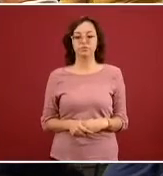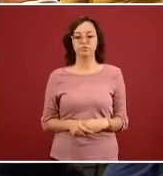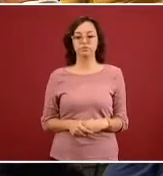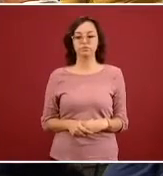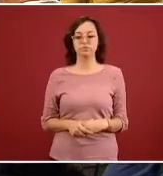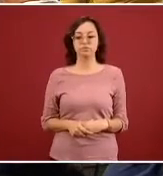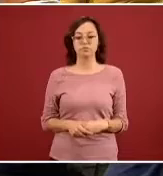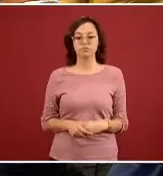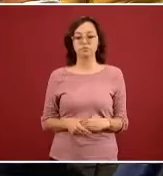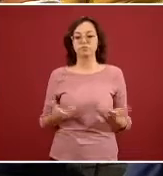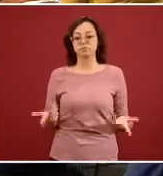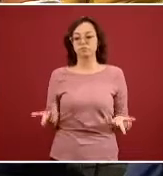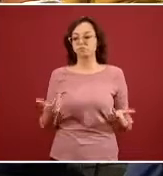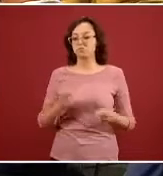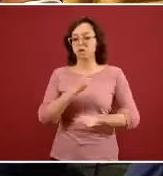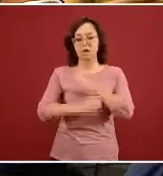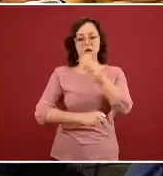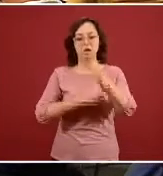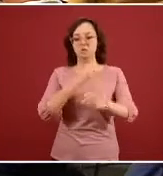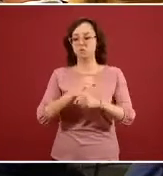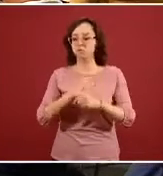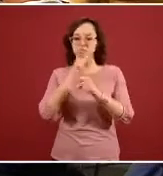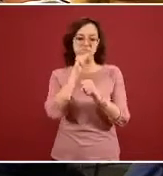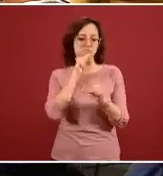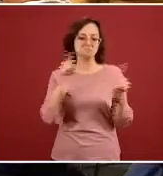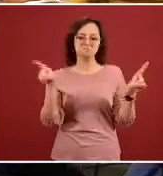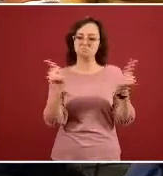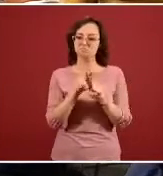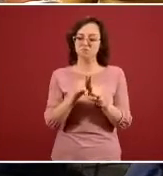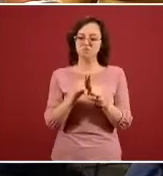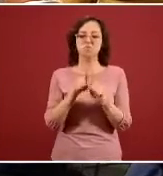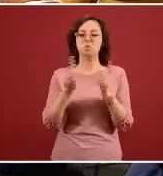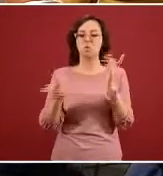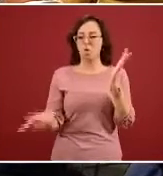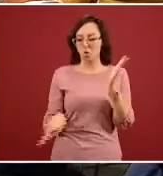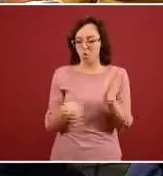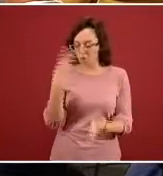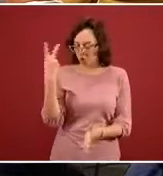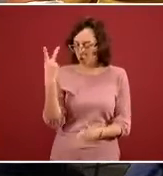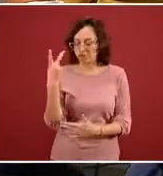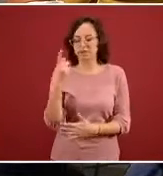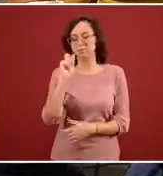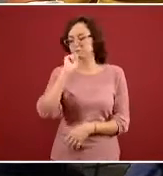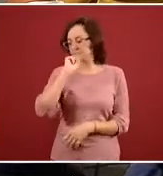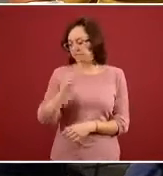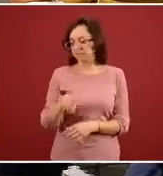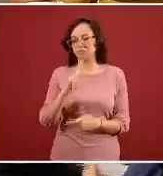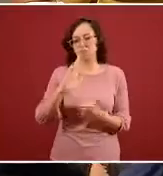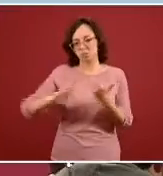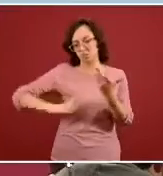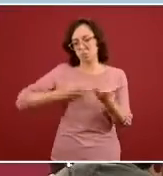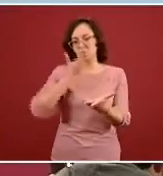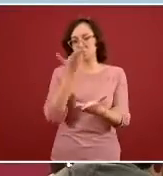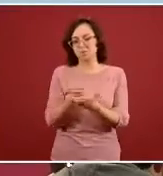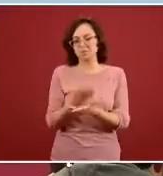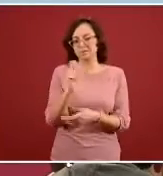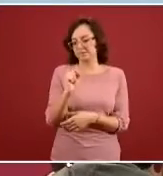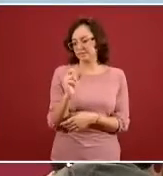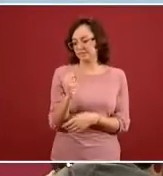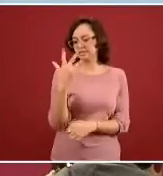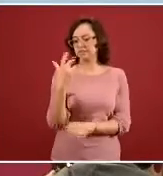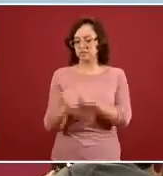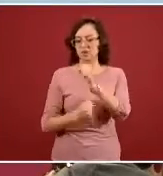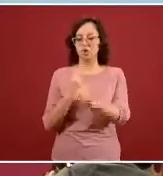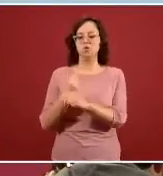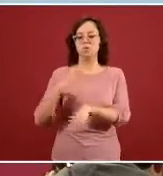La distribución de edad no ha tenido cambios tan importantes. Vuelvo al comentario que nos, la propuesta que nos hicieron, y esto